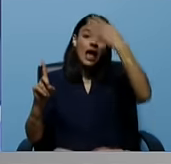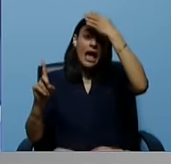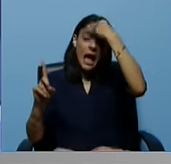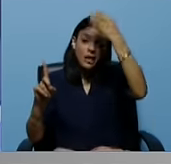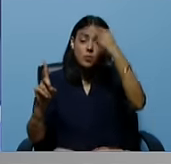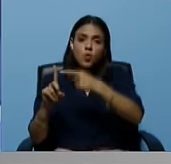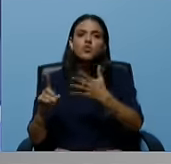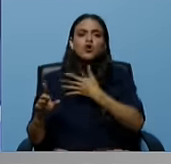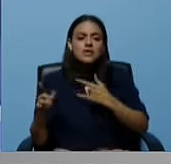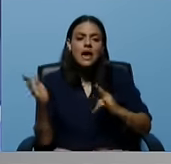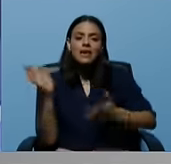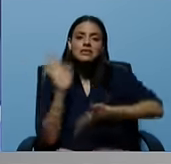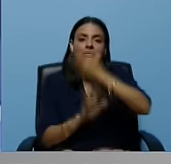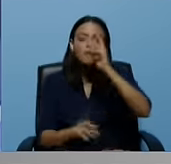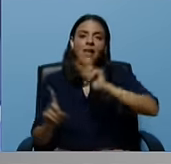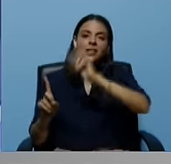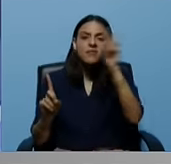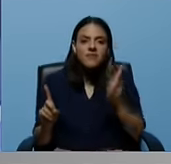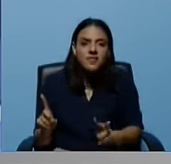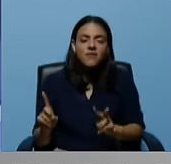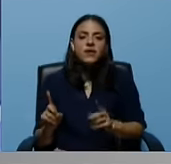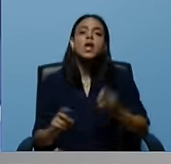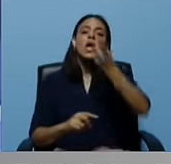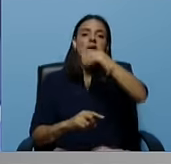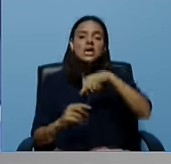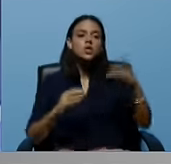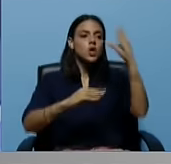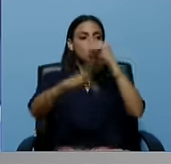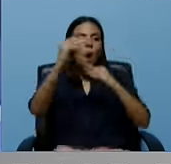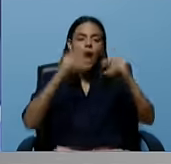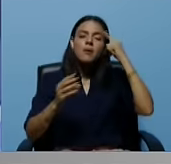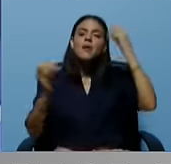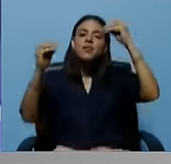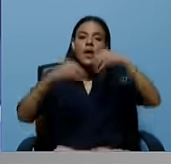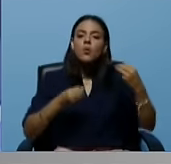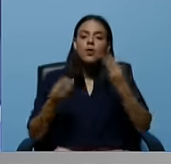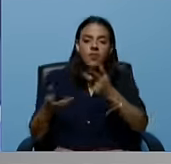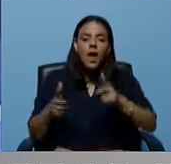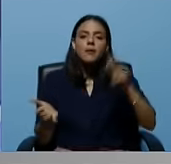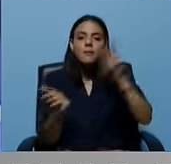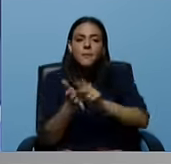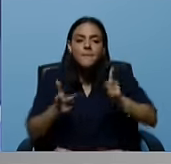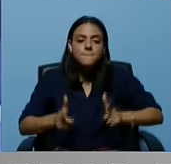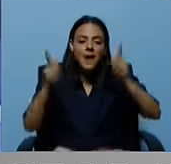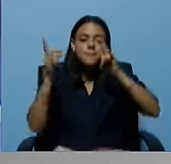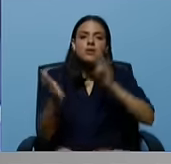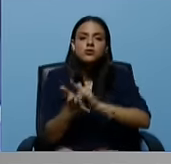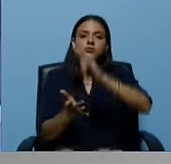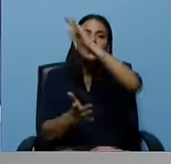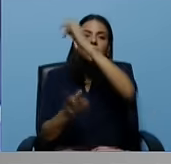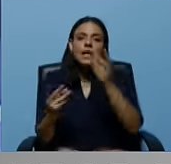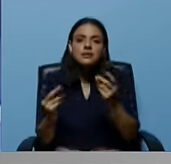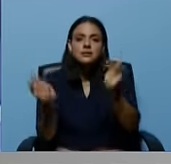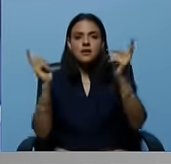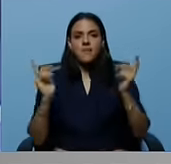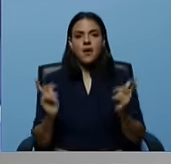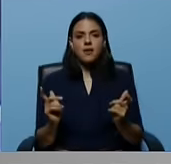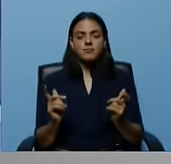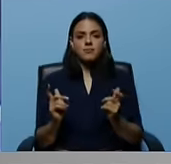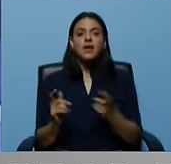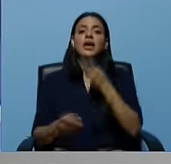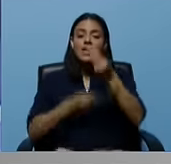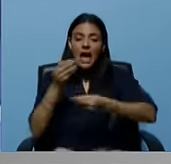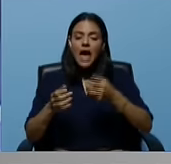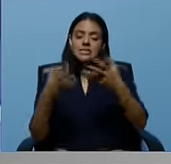abandonar Venezuela y las conversaciones que sostuvimos con el señor González Urrutia que condujeron a esta